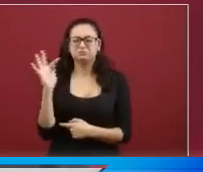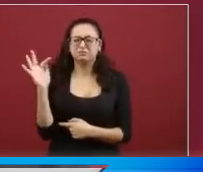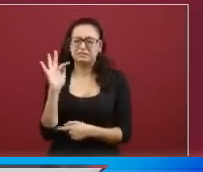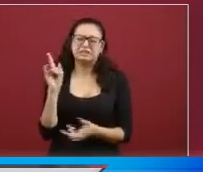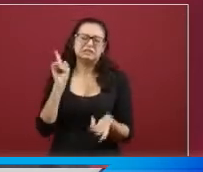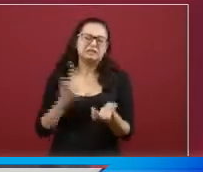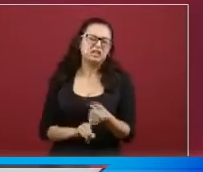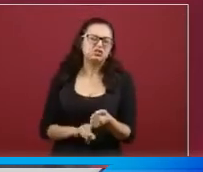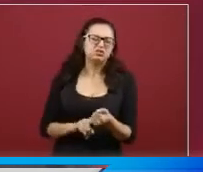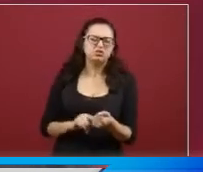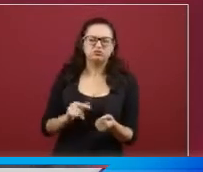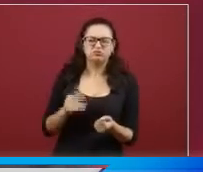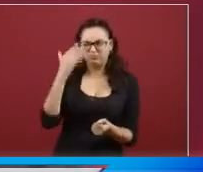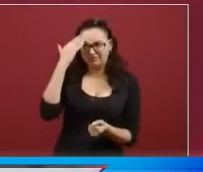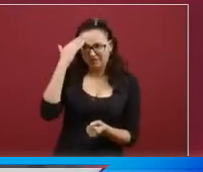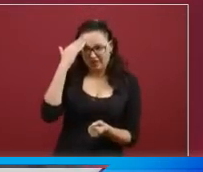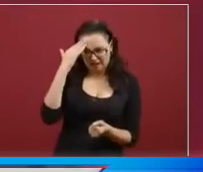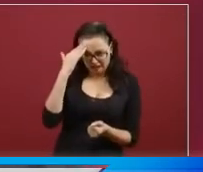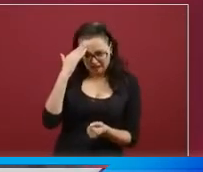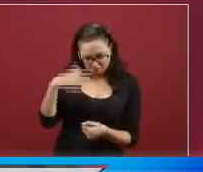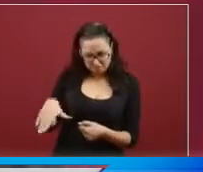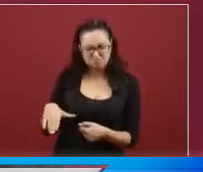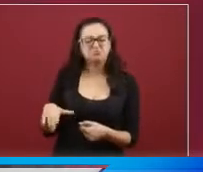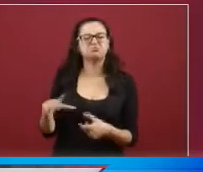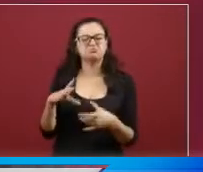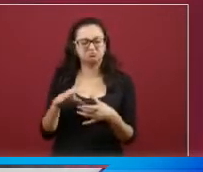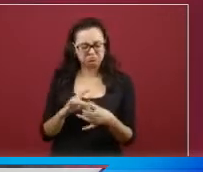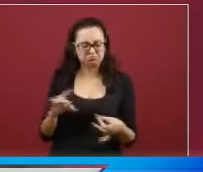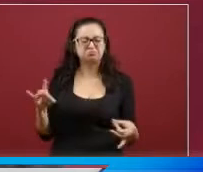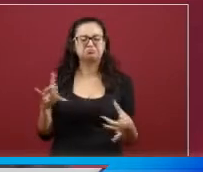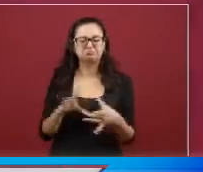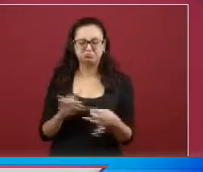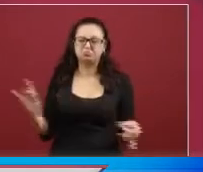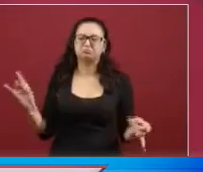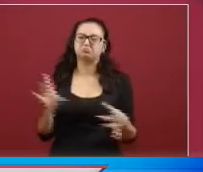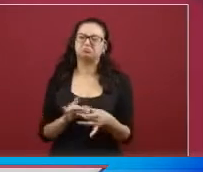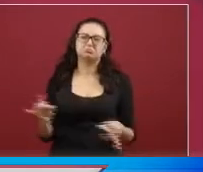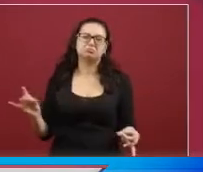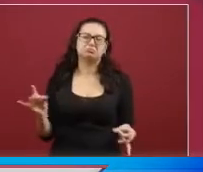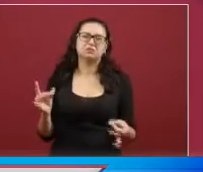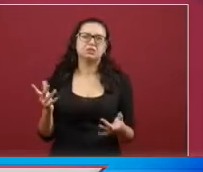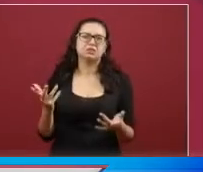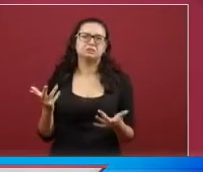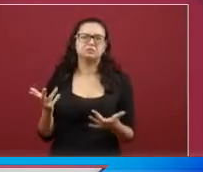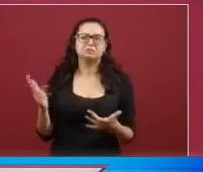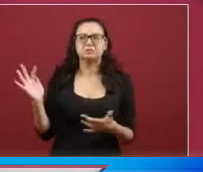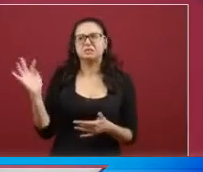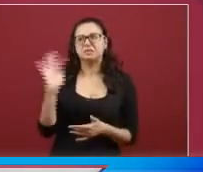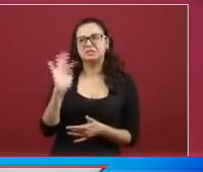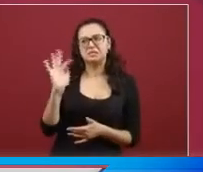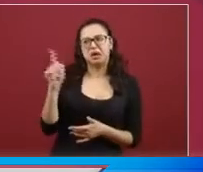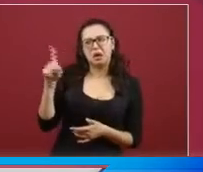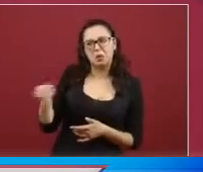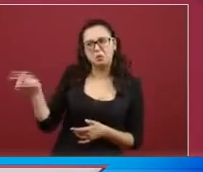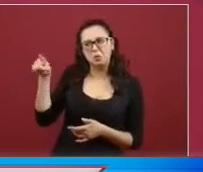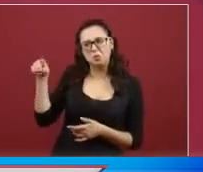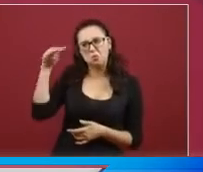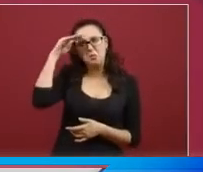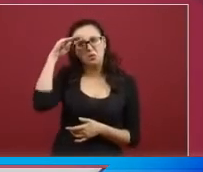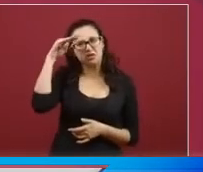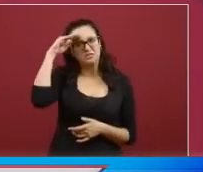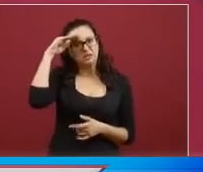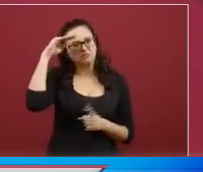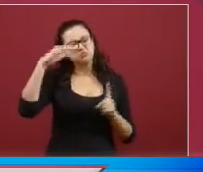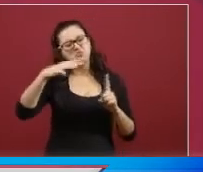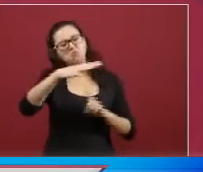incrementa la inversión, que se explotarán pozos nuevos y no se solicitará deuda, se le califica como riesgosa a Pemex. Si tomaran en cuenta la variable